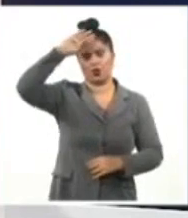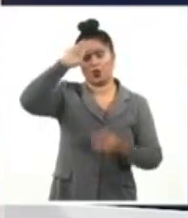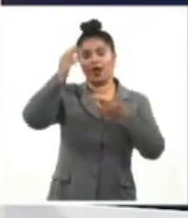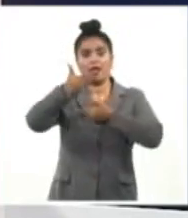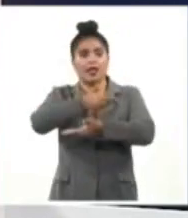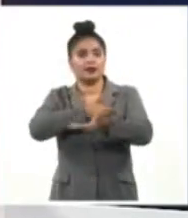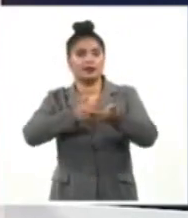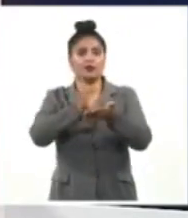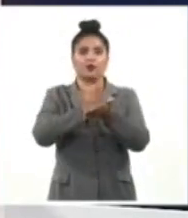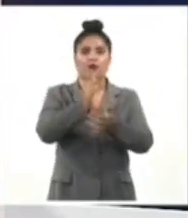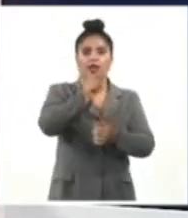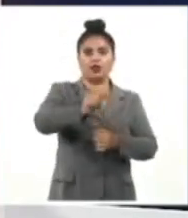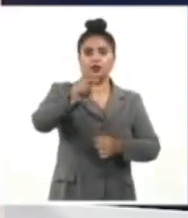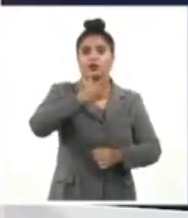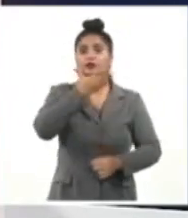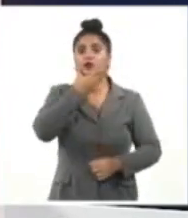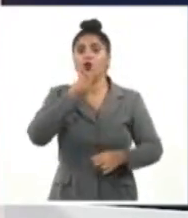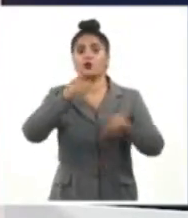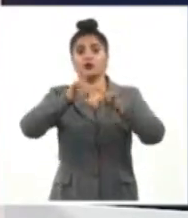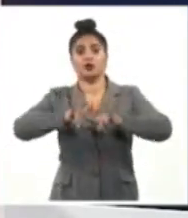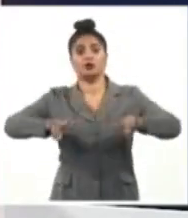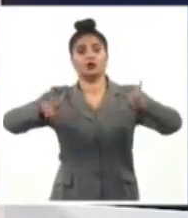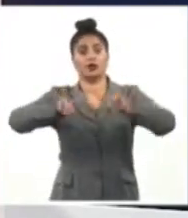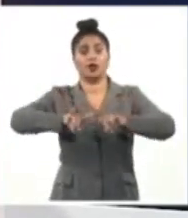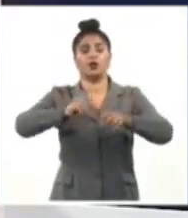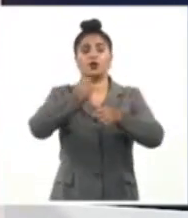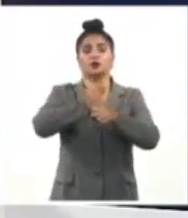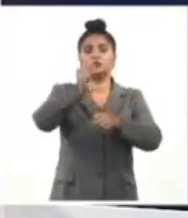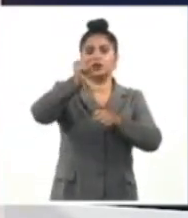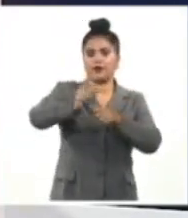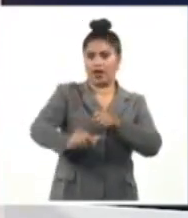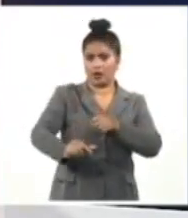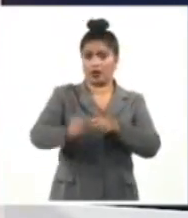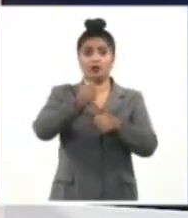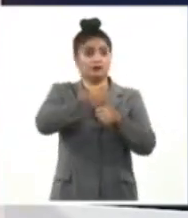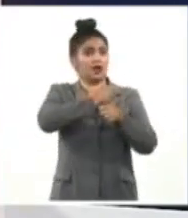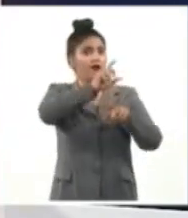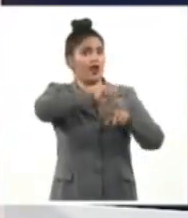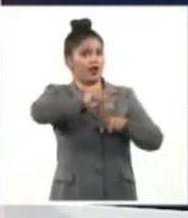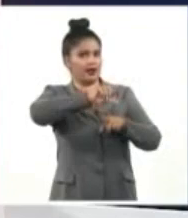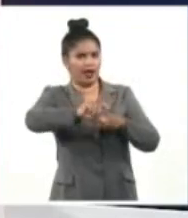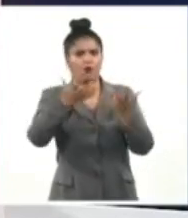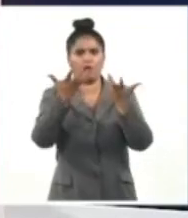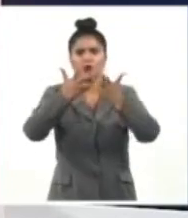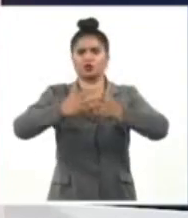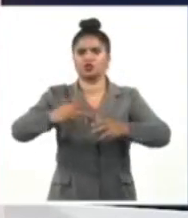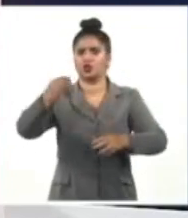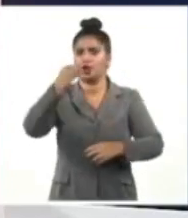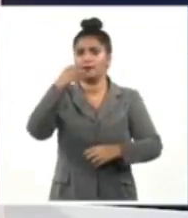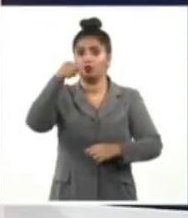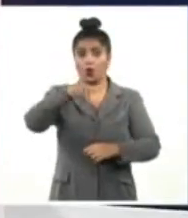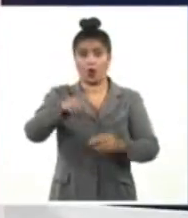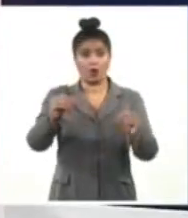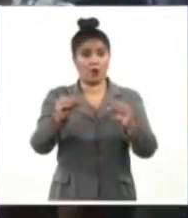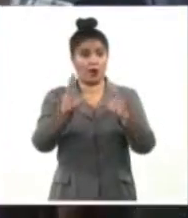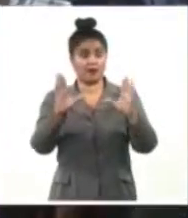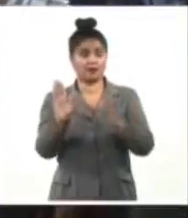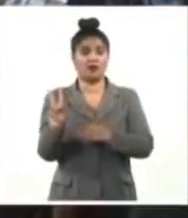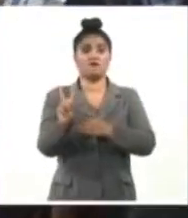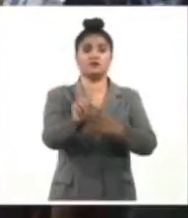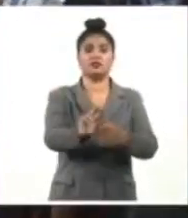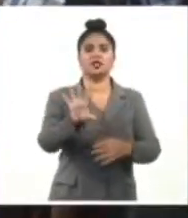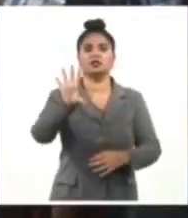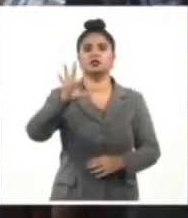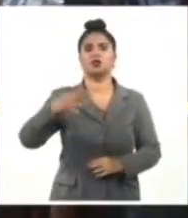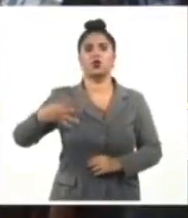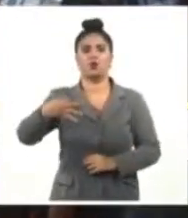jóvenes universitarios, así como con trabajadores y productores de alimentos, tuvieron lugar esta mañana en 5 municipios de esa provincia. ¿Dónde